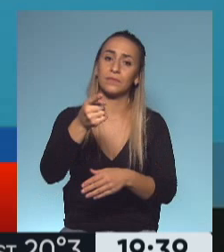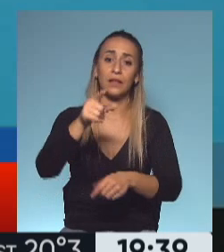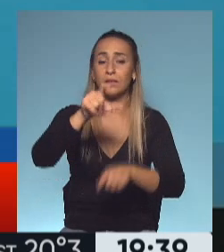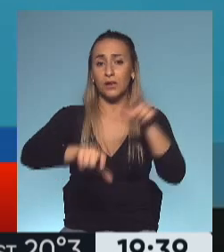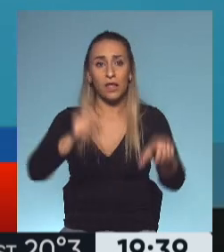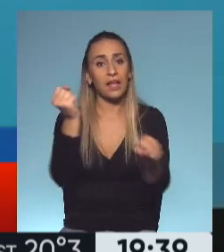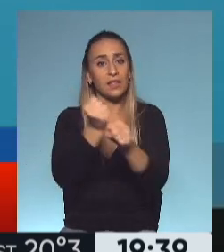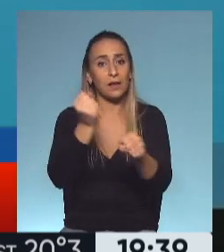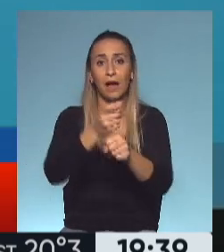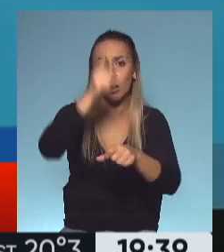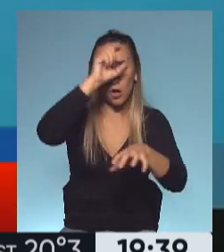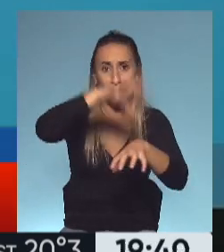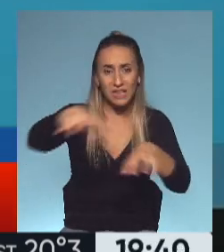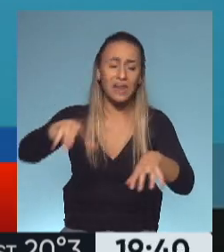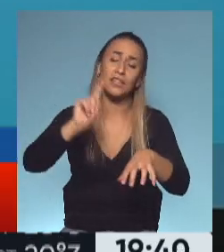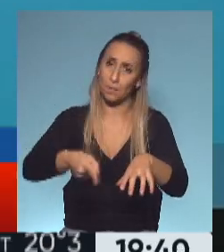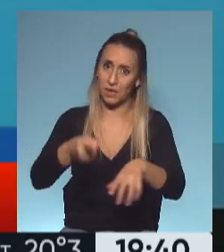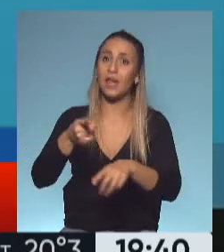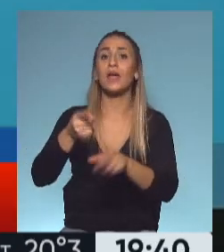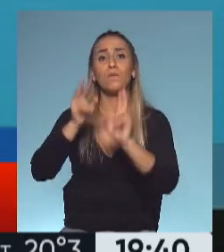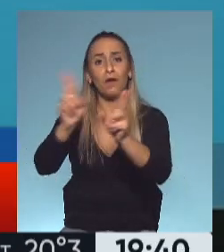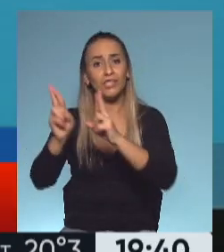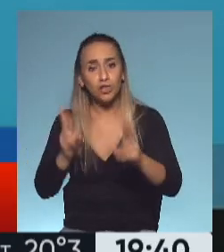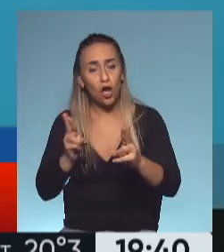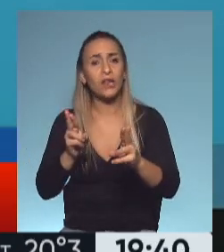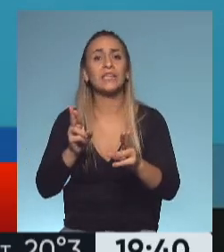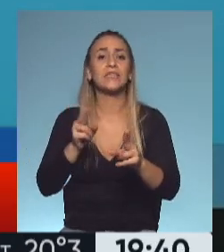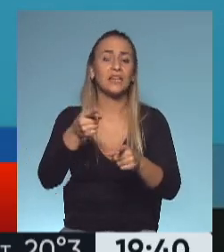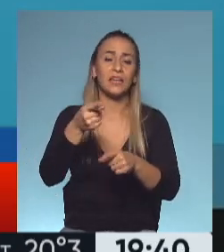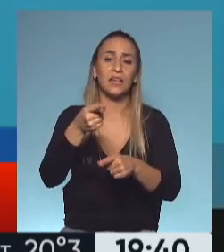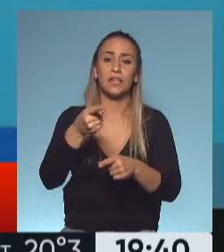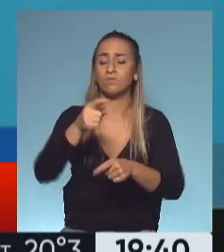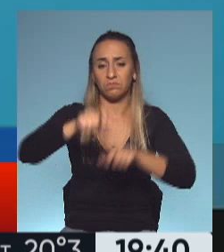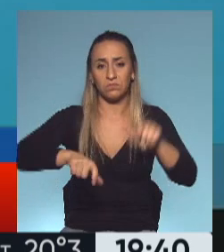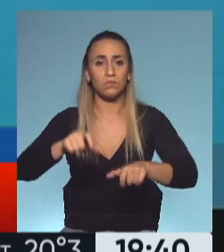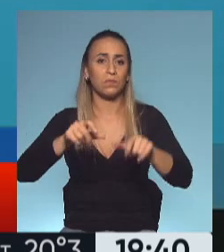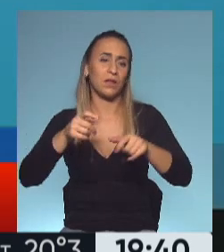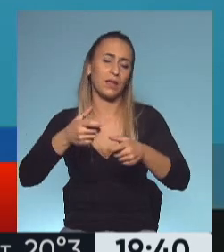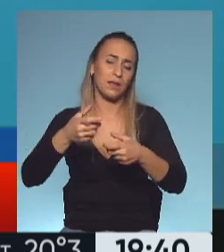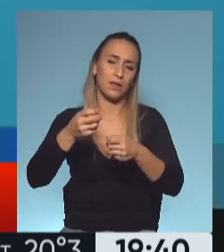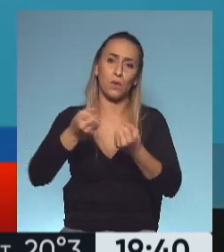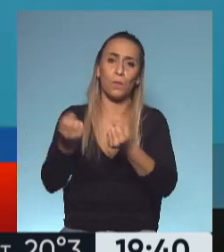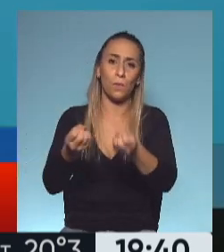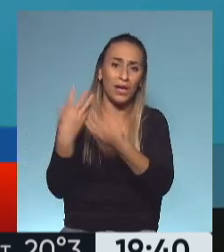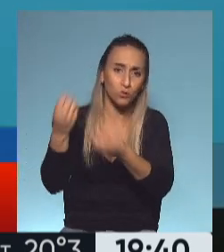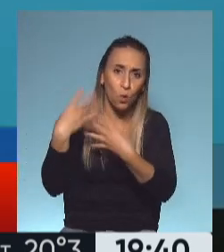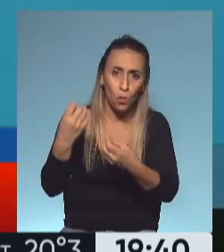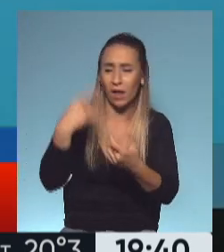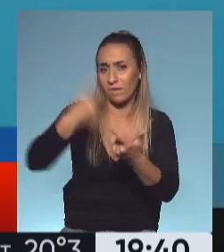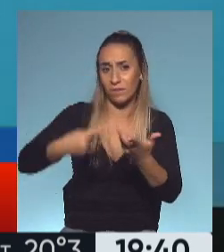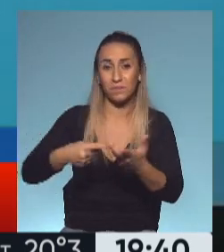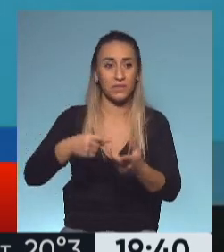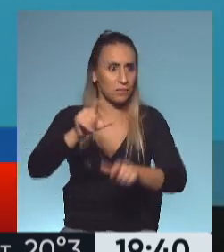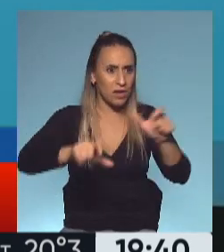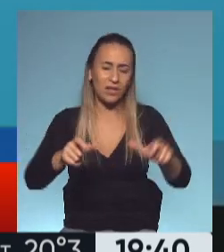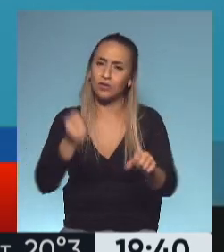la salud, de la educación, a los recolectores, a aquellos que están haciendo tanto todos